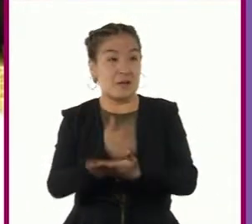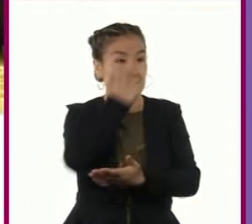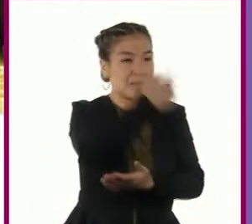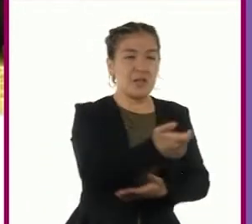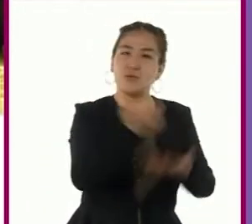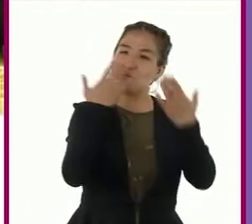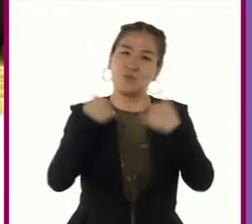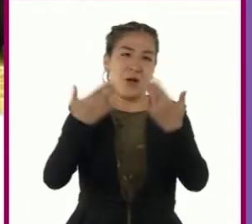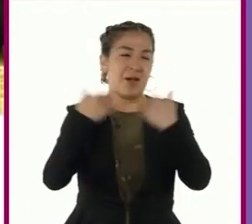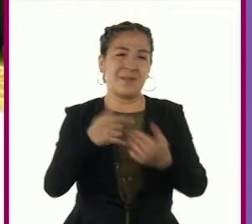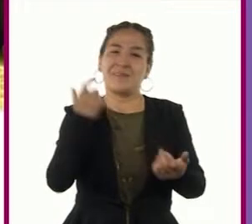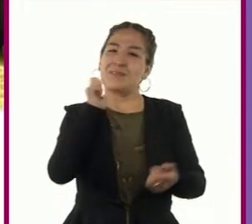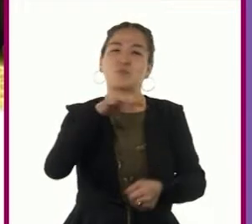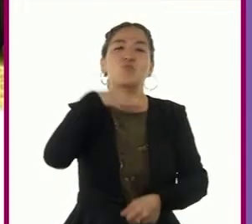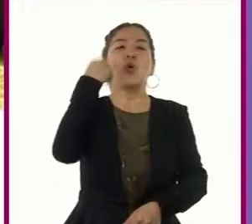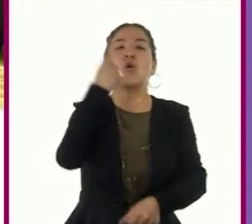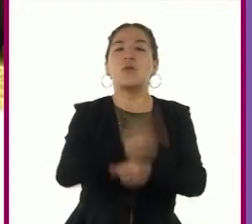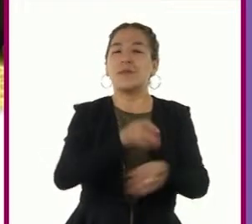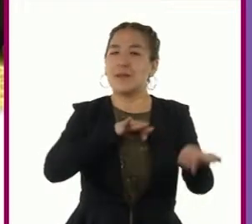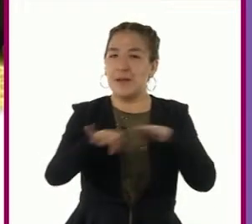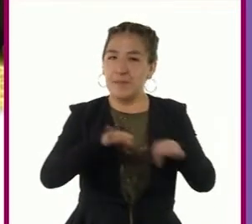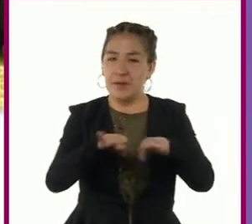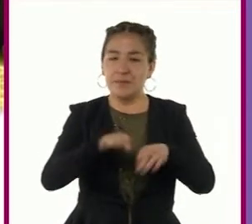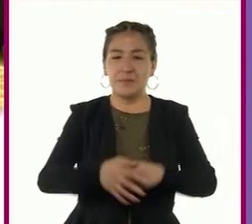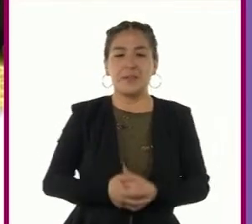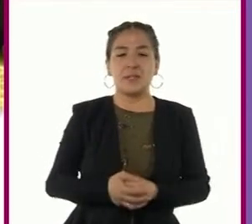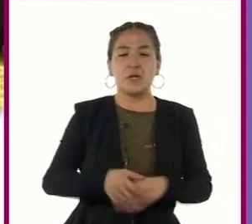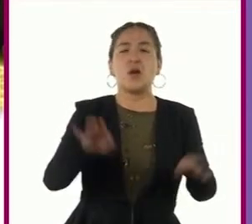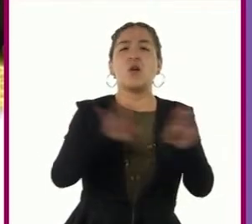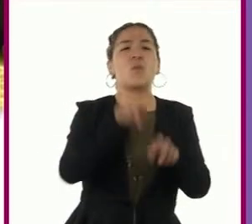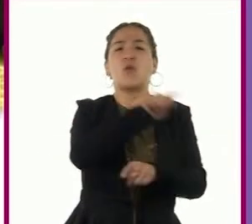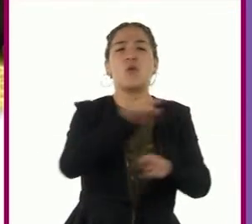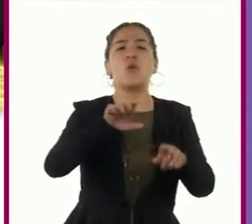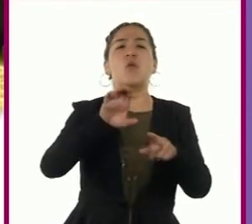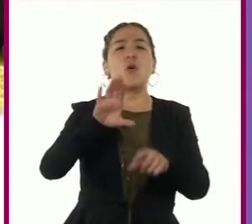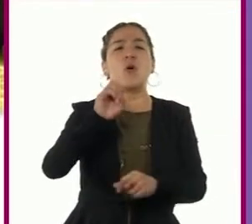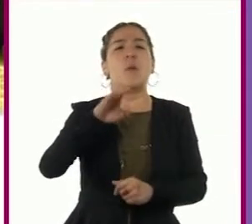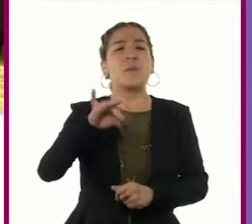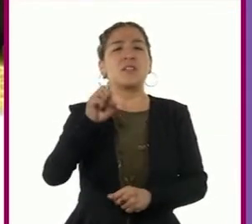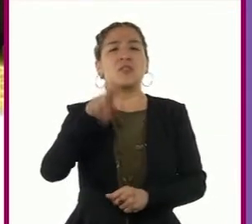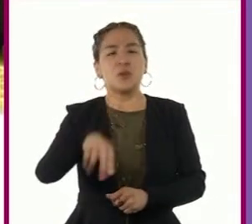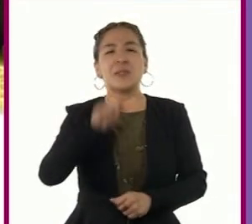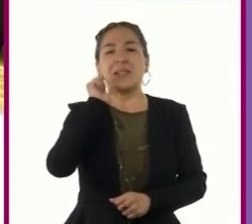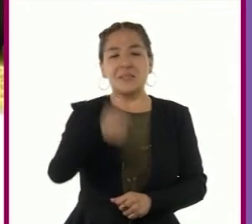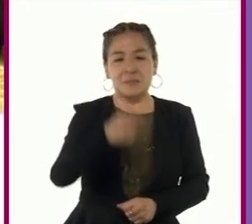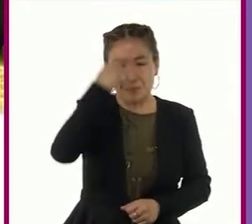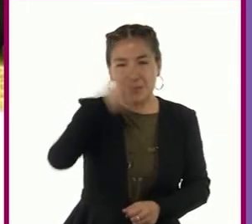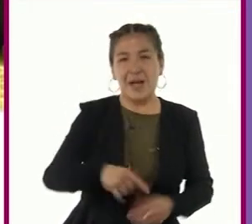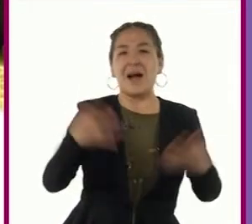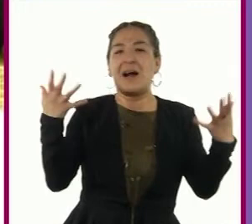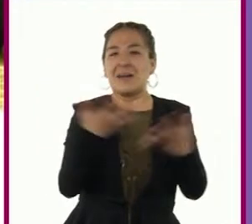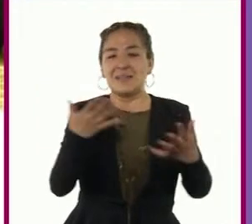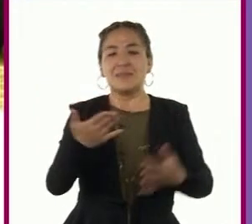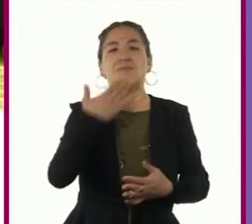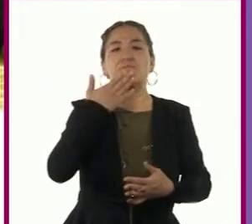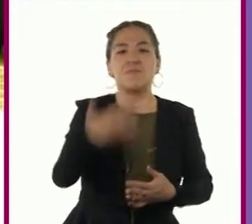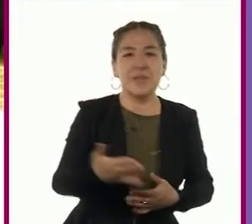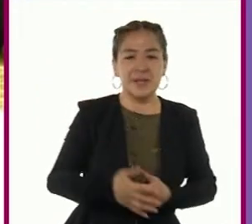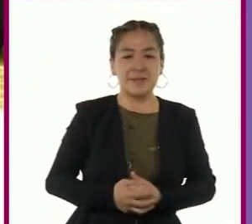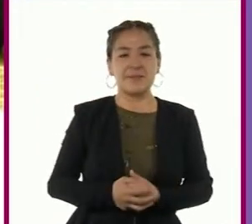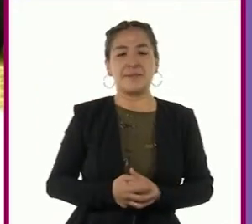es decir, un sueldo. Las funciones de estas comisiones van encaminadas a la satisfacción